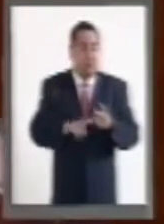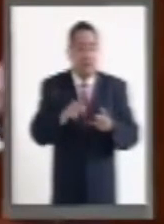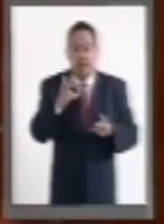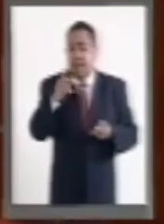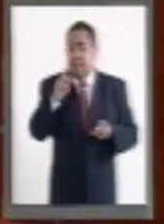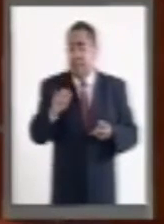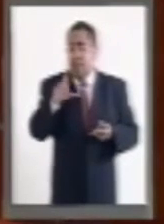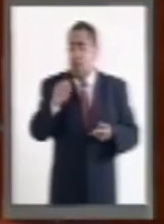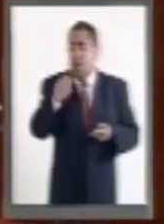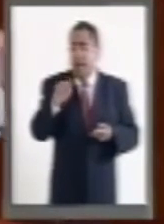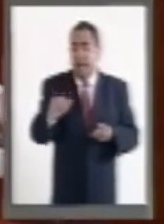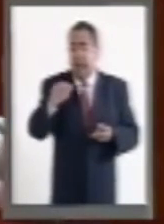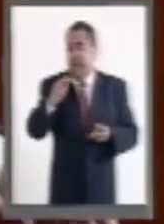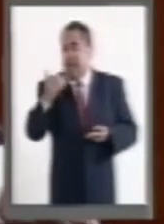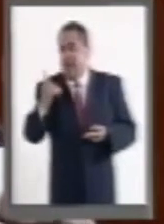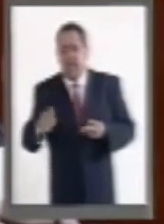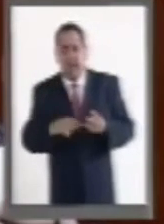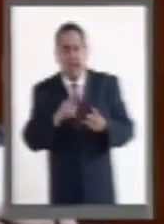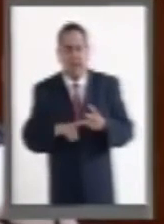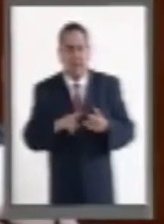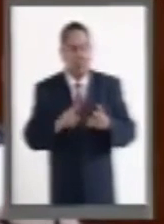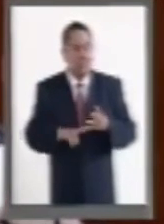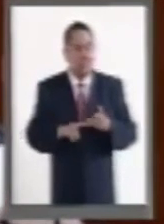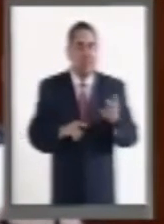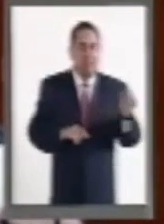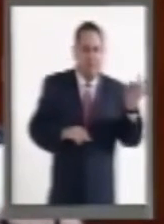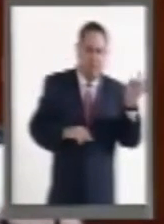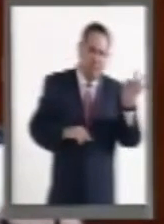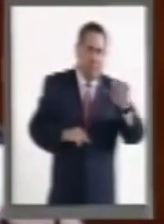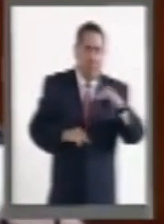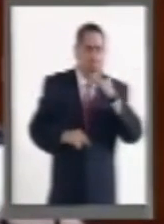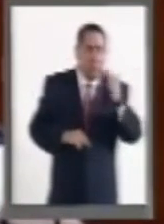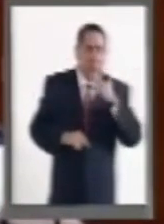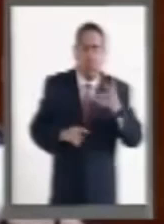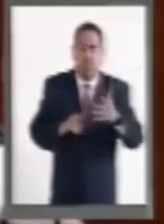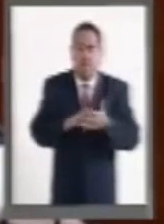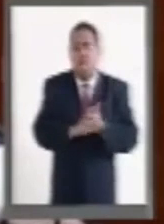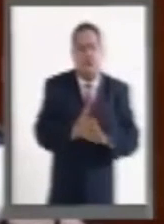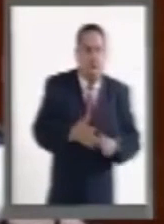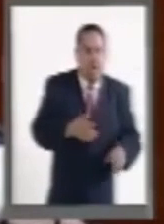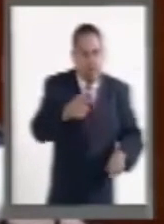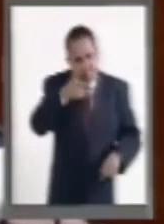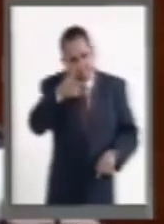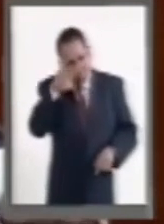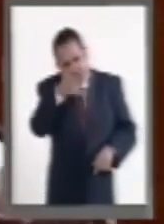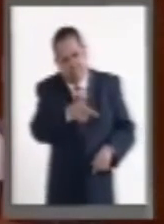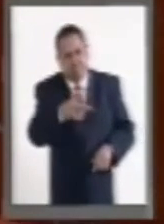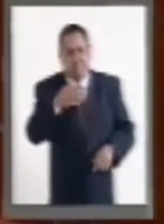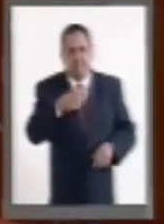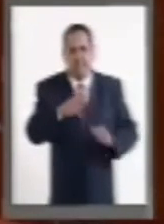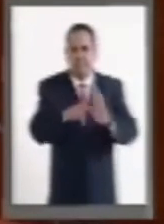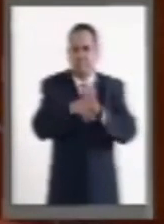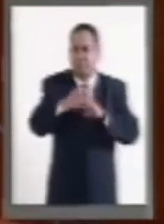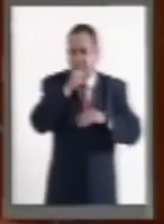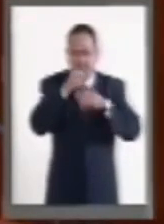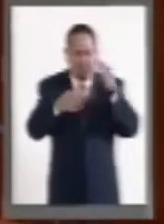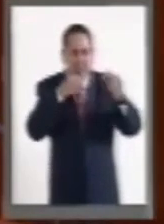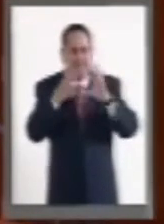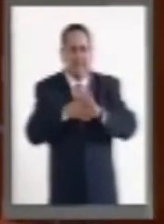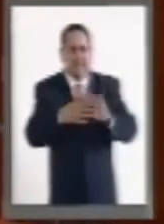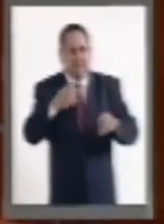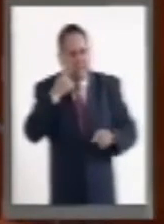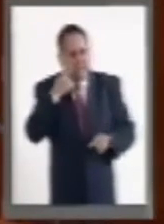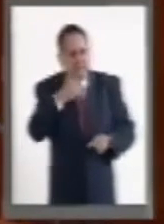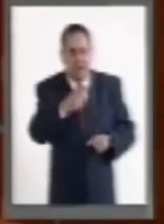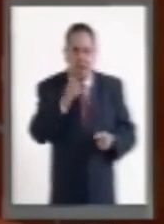Hilda Lorena Anaya, al grado de que se circuló en diferentes medios, se llegó